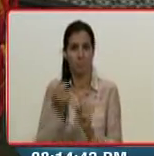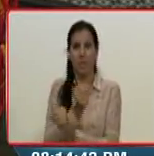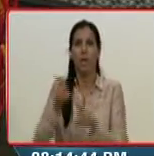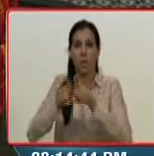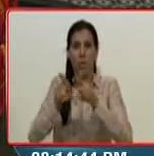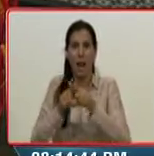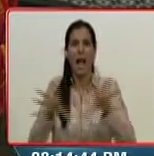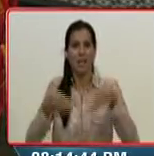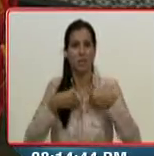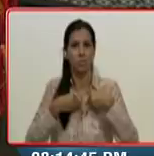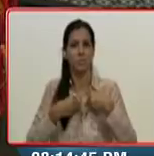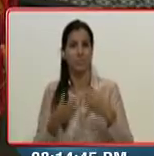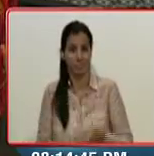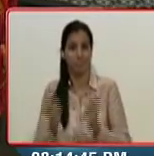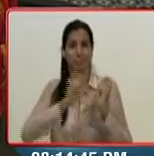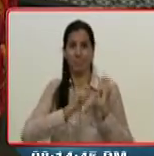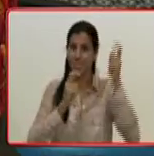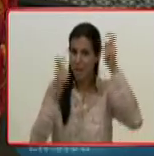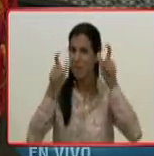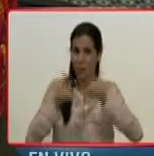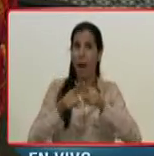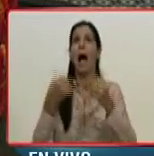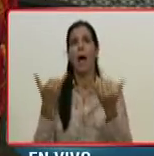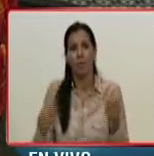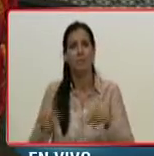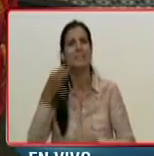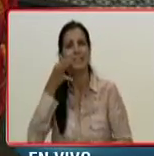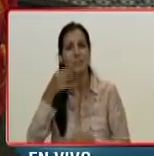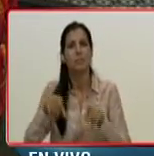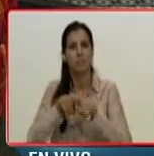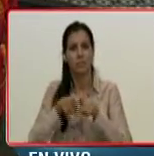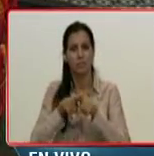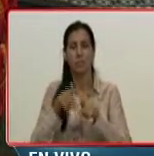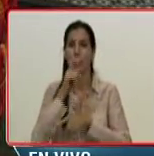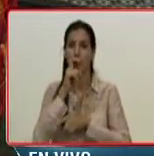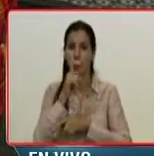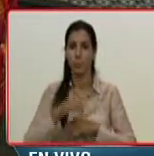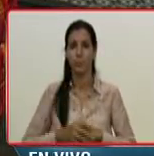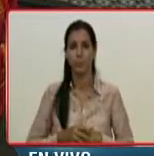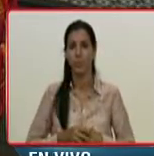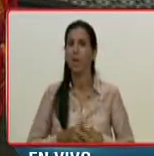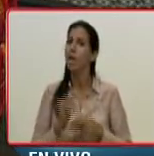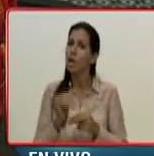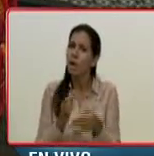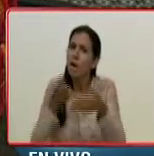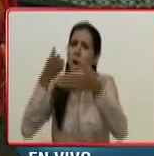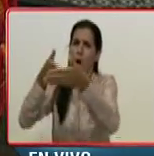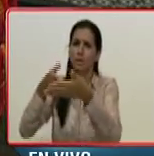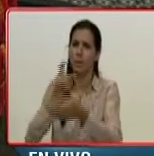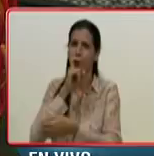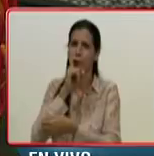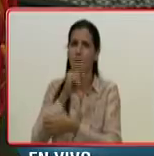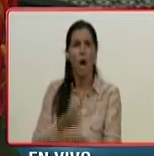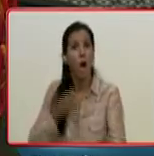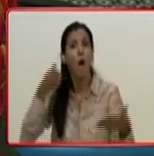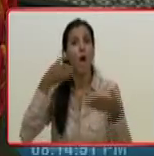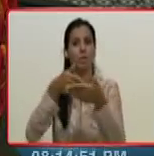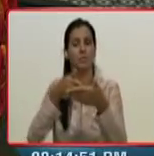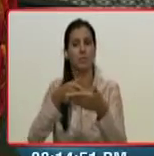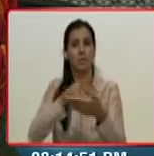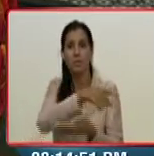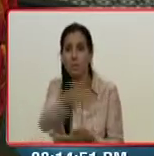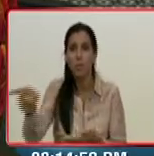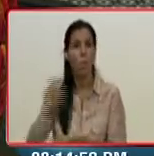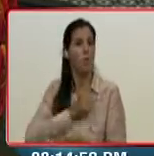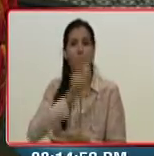revolución tendrá que vivir lo que ha vivido Nicolás Maduro. Y no ataques contra Nicolás Maduro, sino ataques contra toda aquella